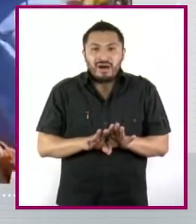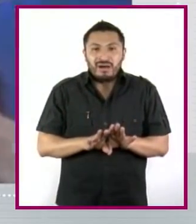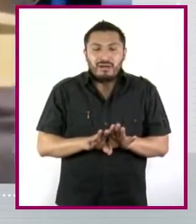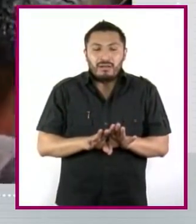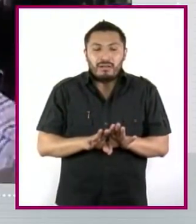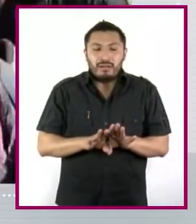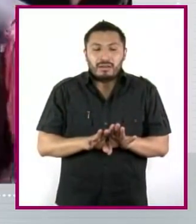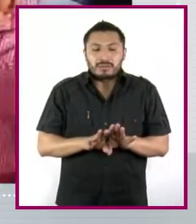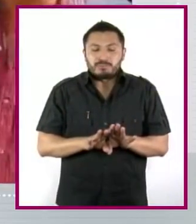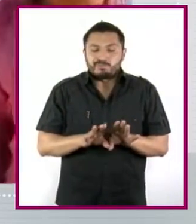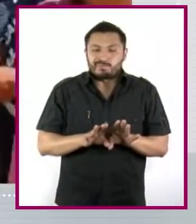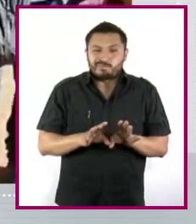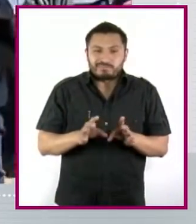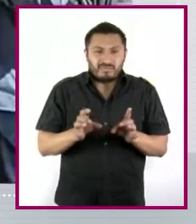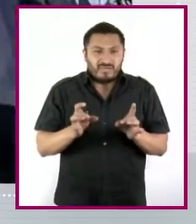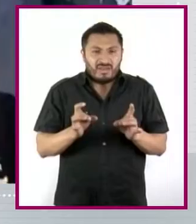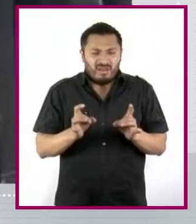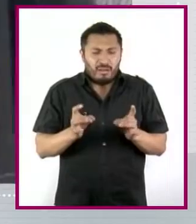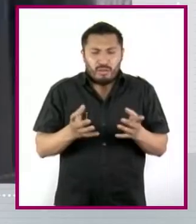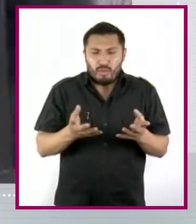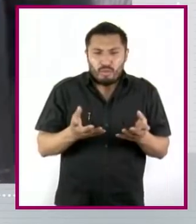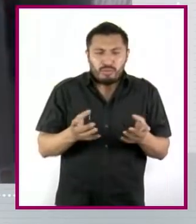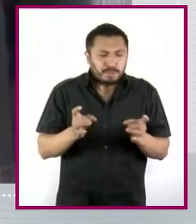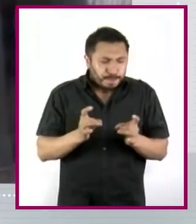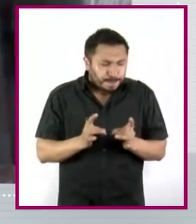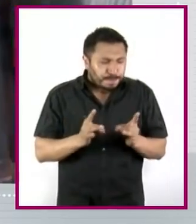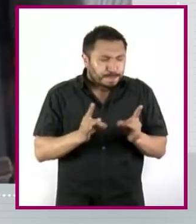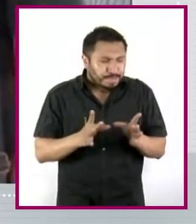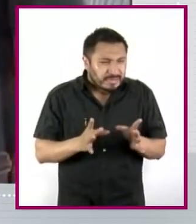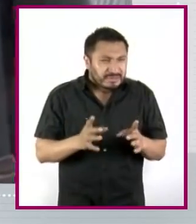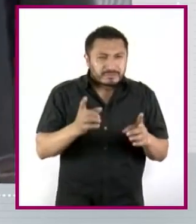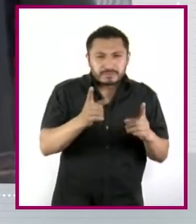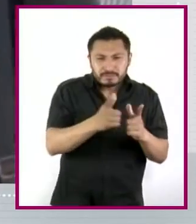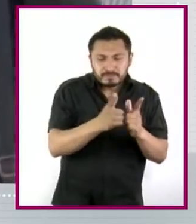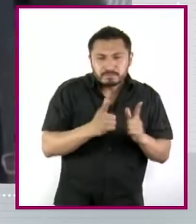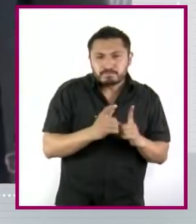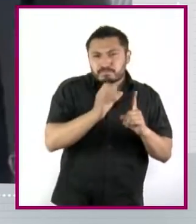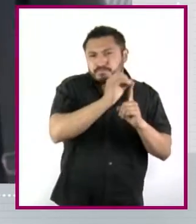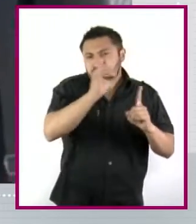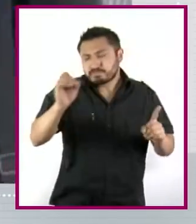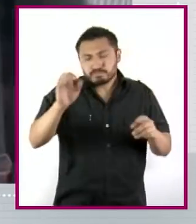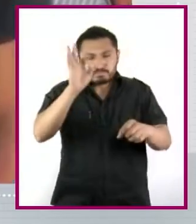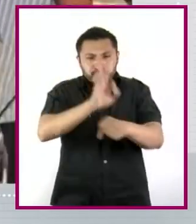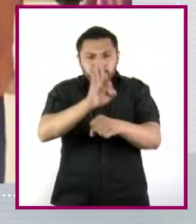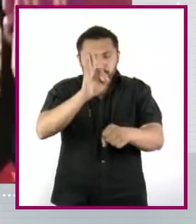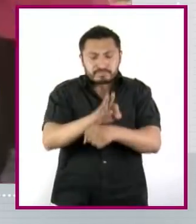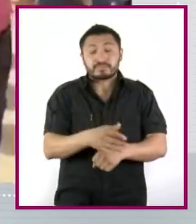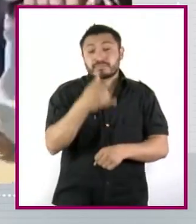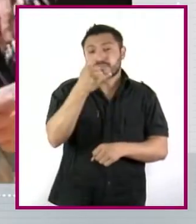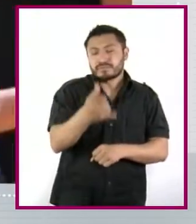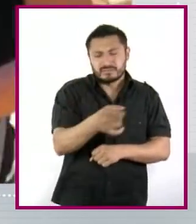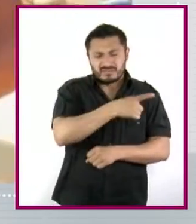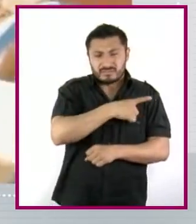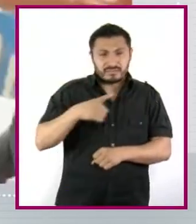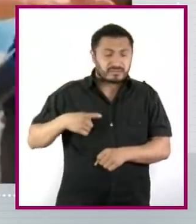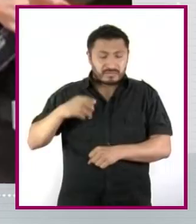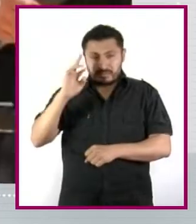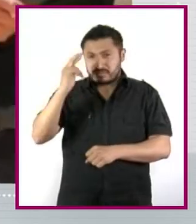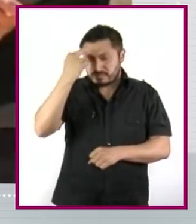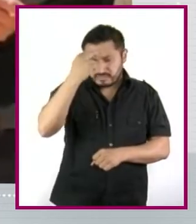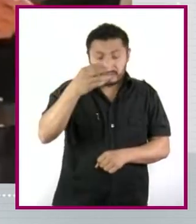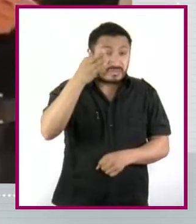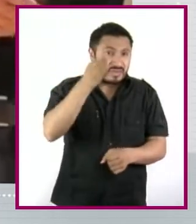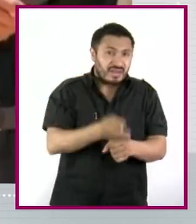así expronto, estas organizaciones de autodefensas. Y pues hay que considerar que estamos en un